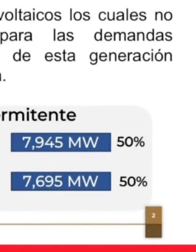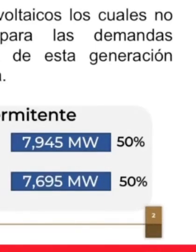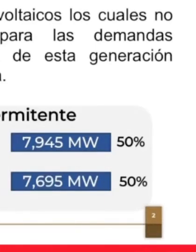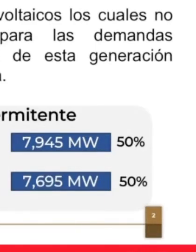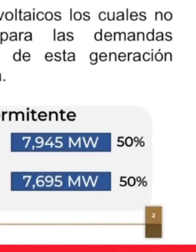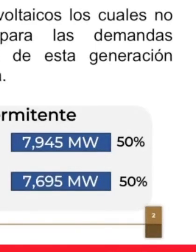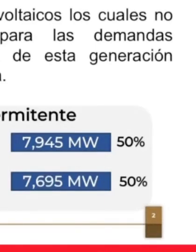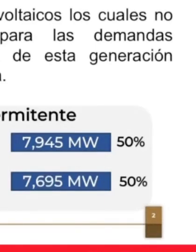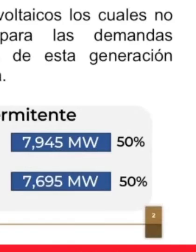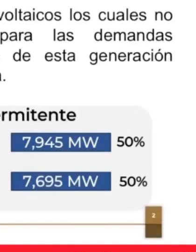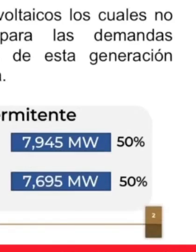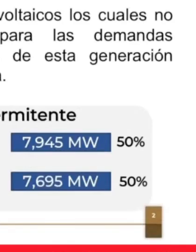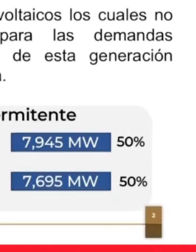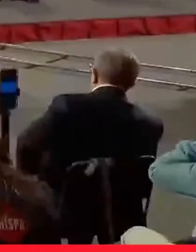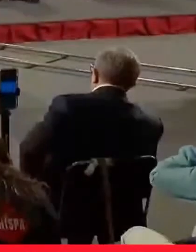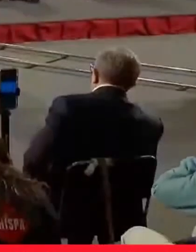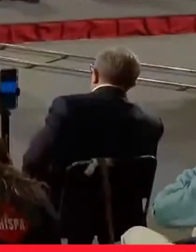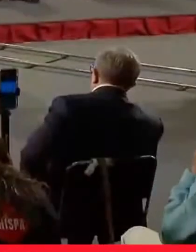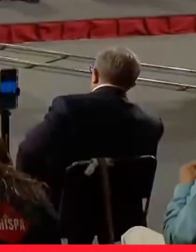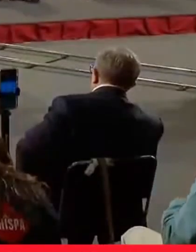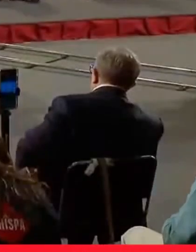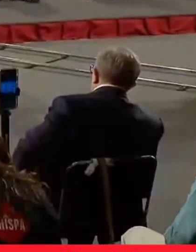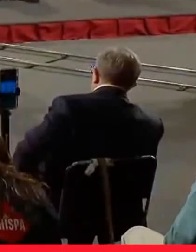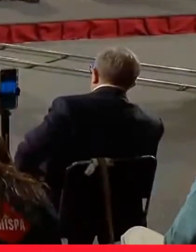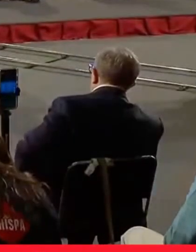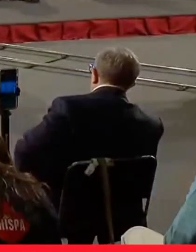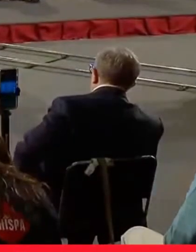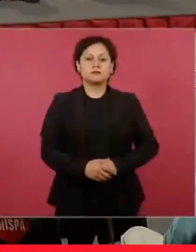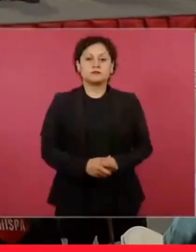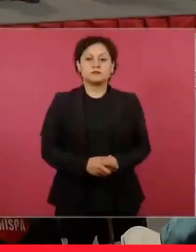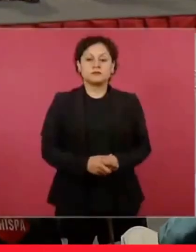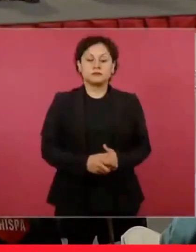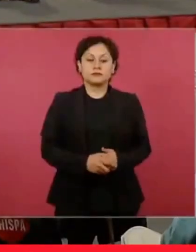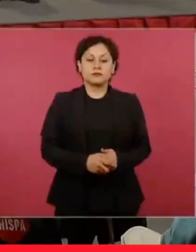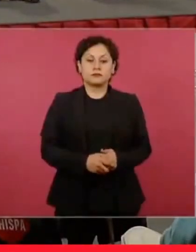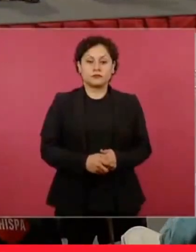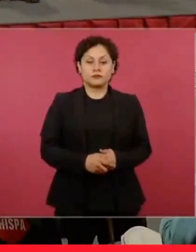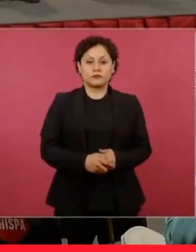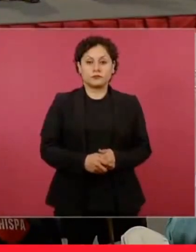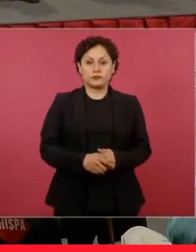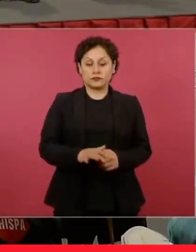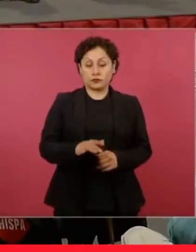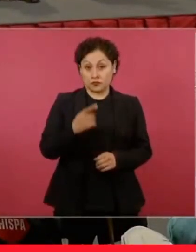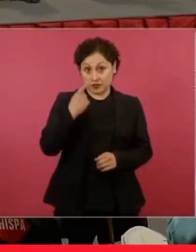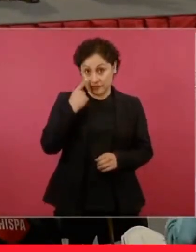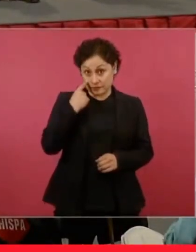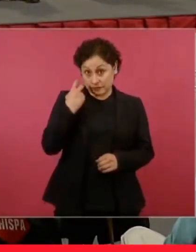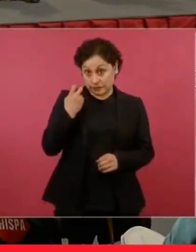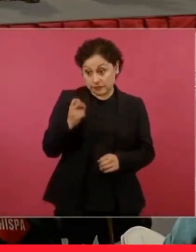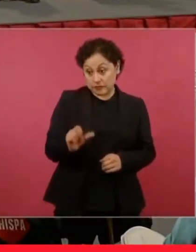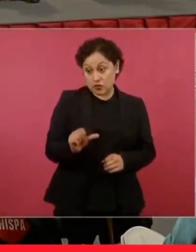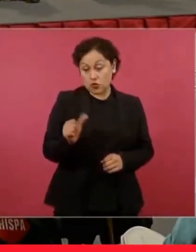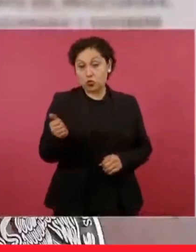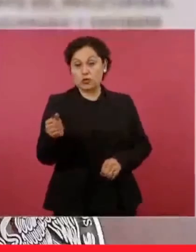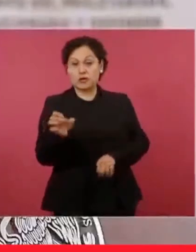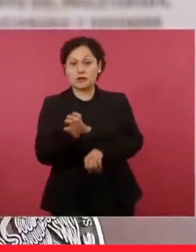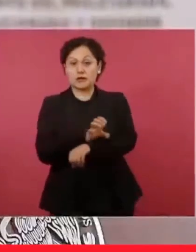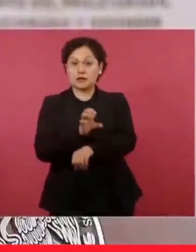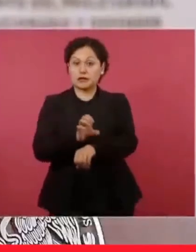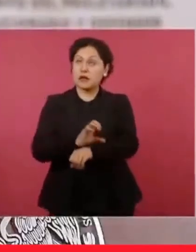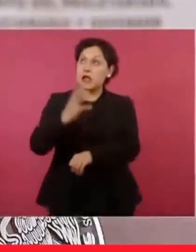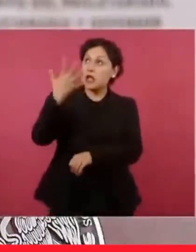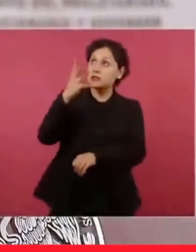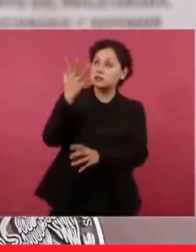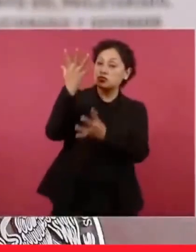medios naturales como es el viento o la disponibilidad del sol, normalmente no están disponibles en su totalidad a la hora de